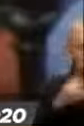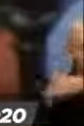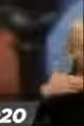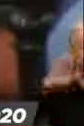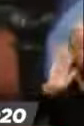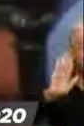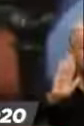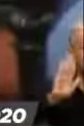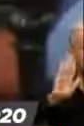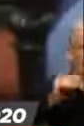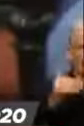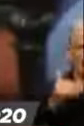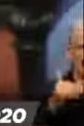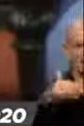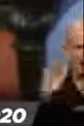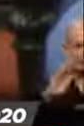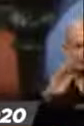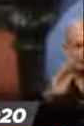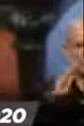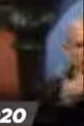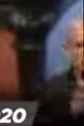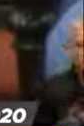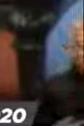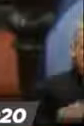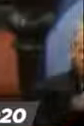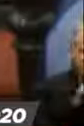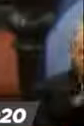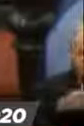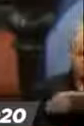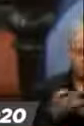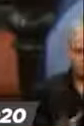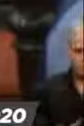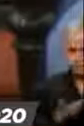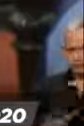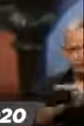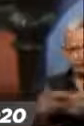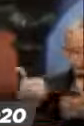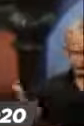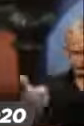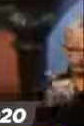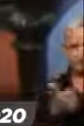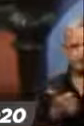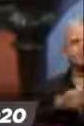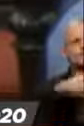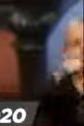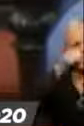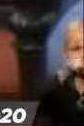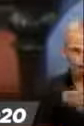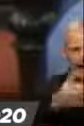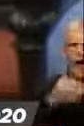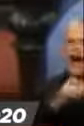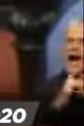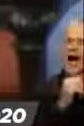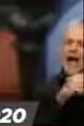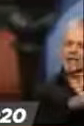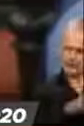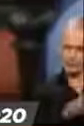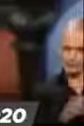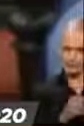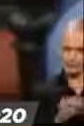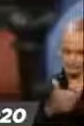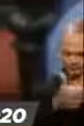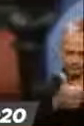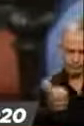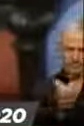mayoría de los presidentes de bloque que hoy participaron en la reunión de